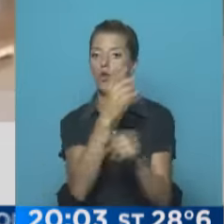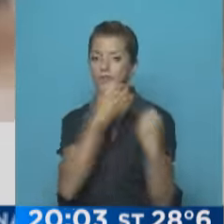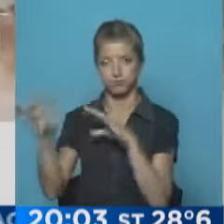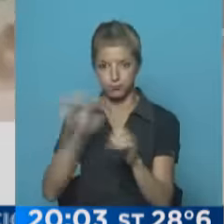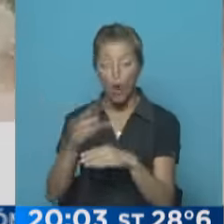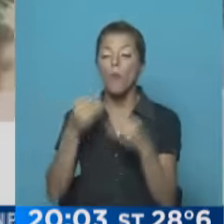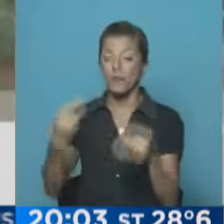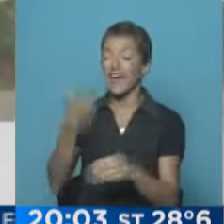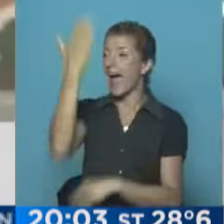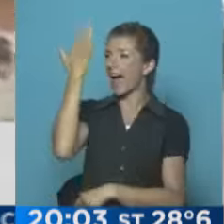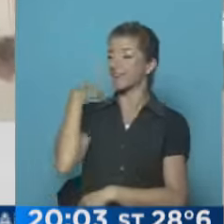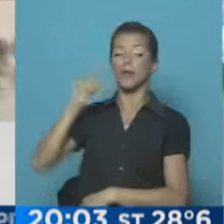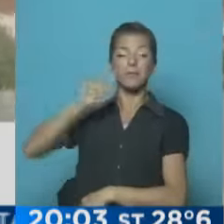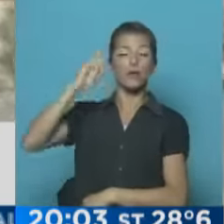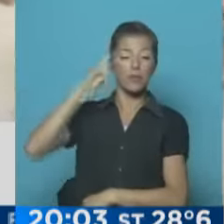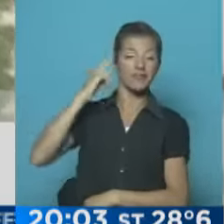desde el año